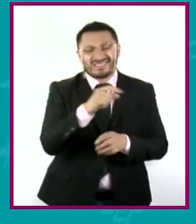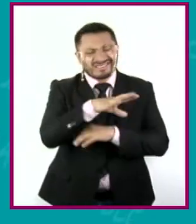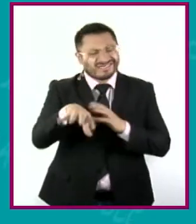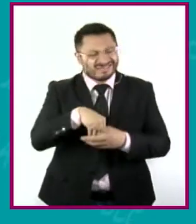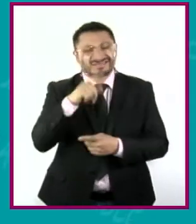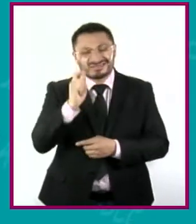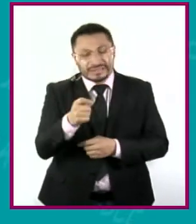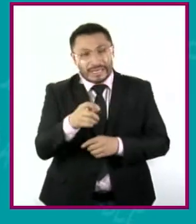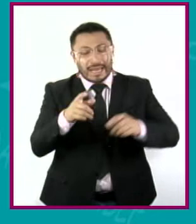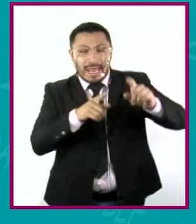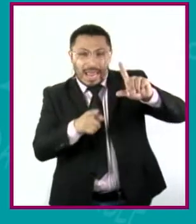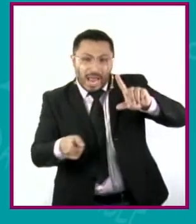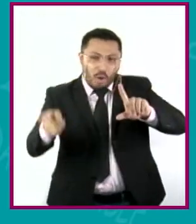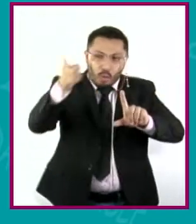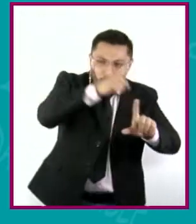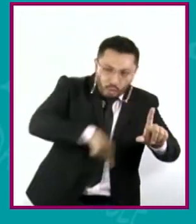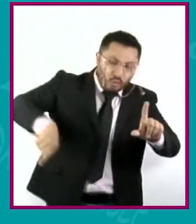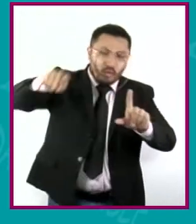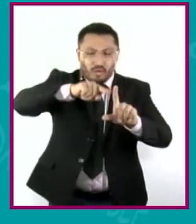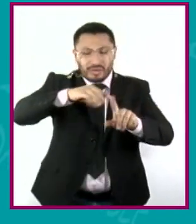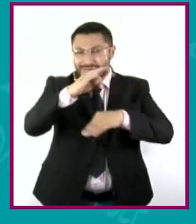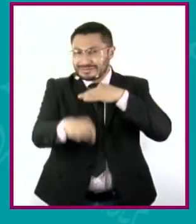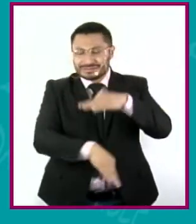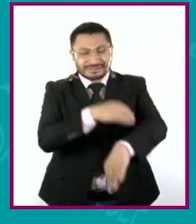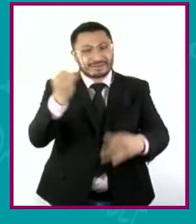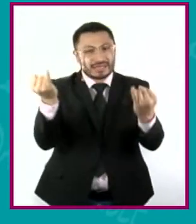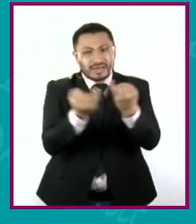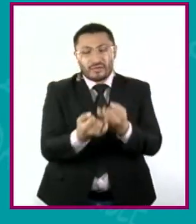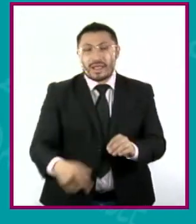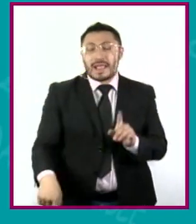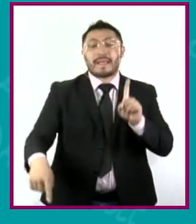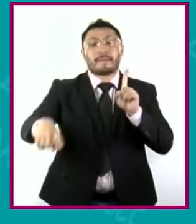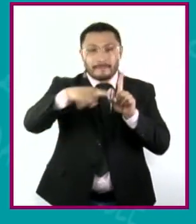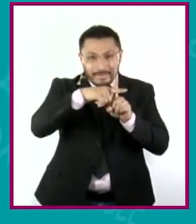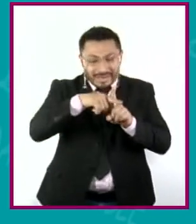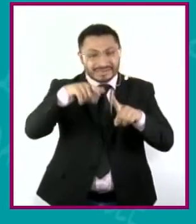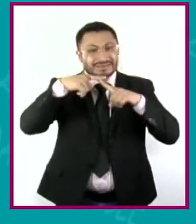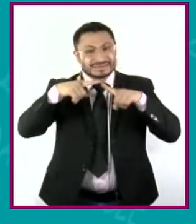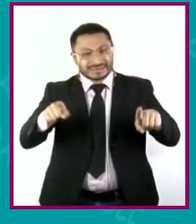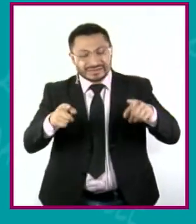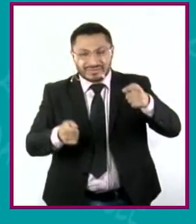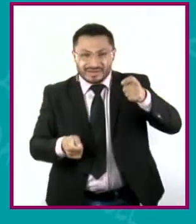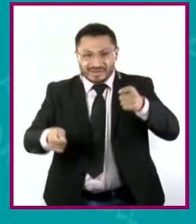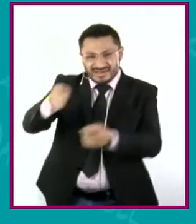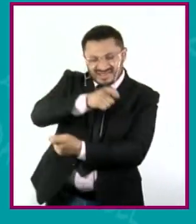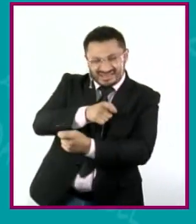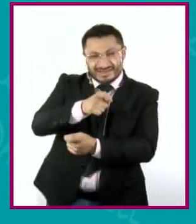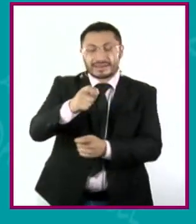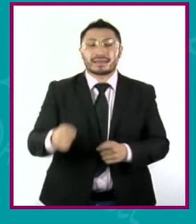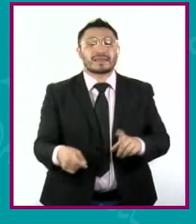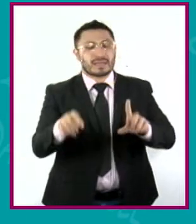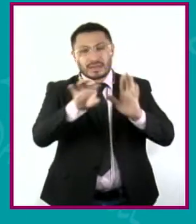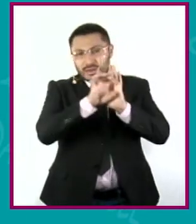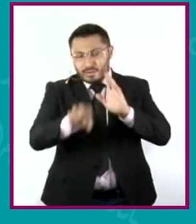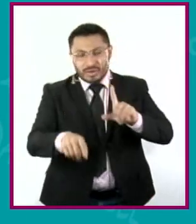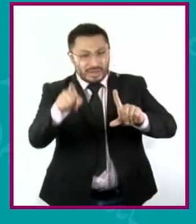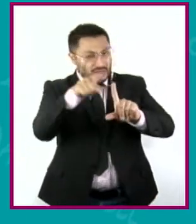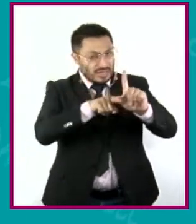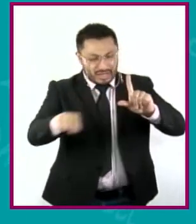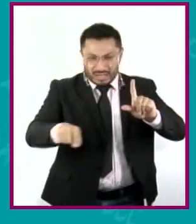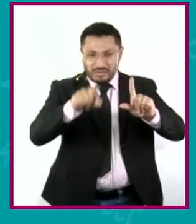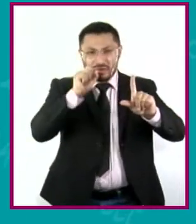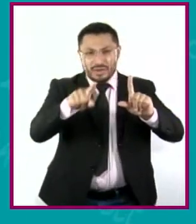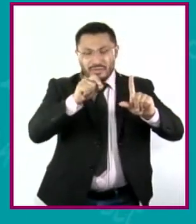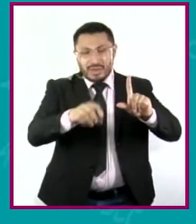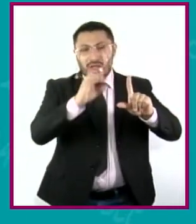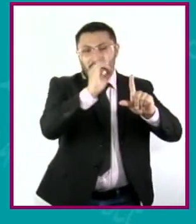una vuelta completa, donde todo quedaría igual más la diferencia. O sea, un ángulo que se queda, finalmente,